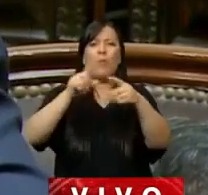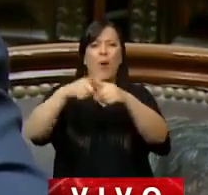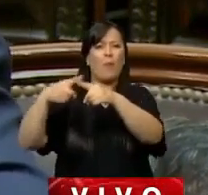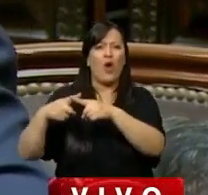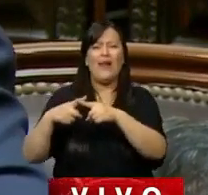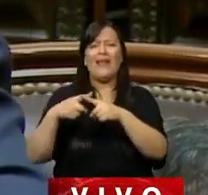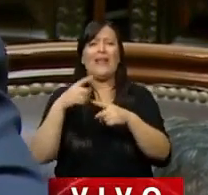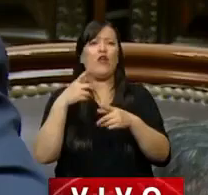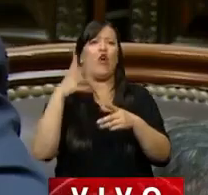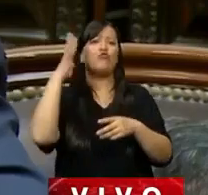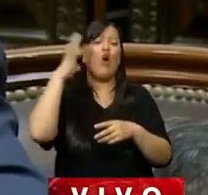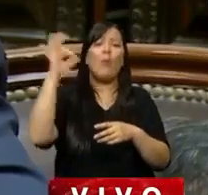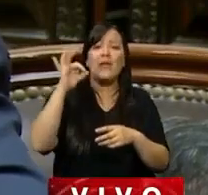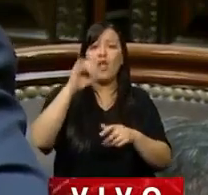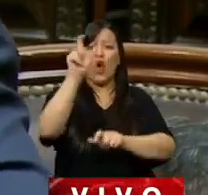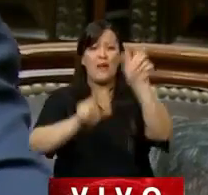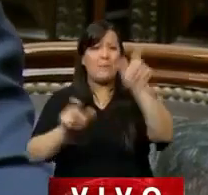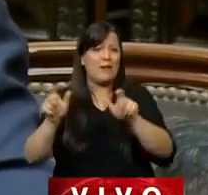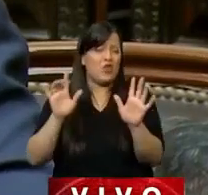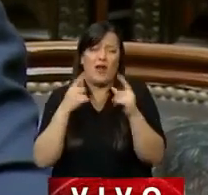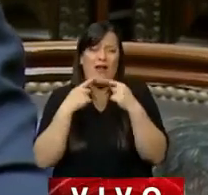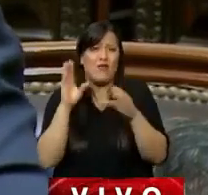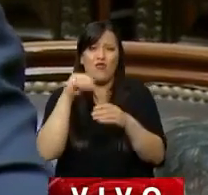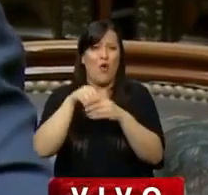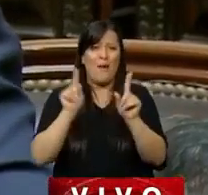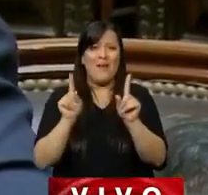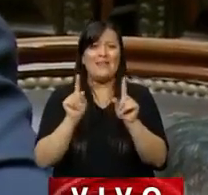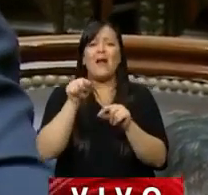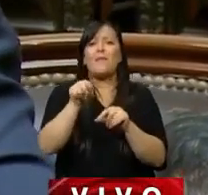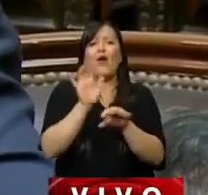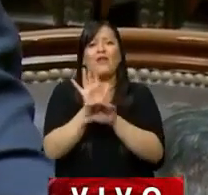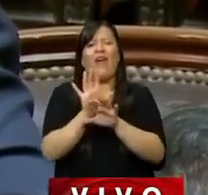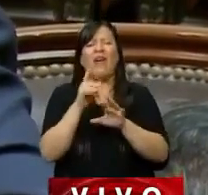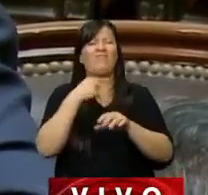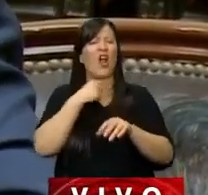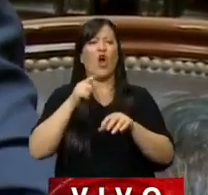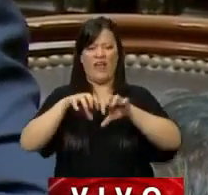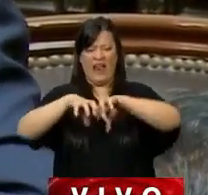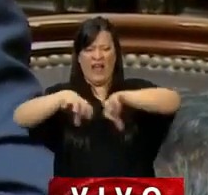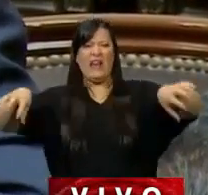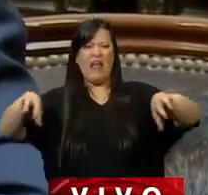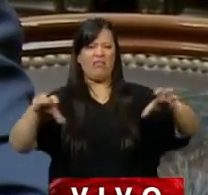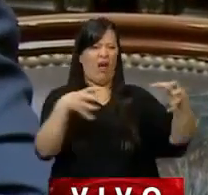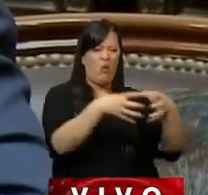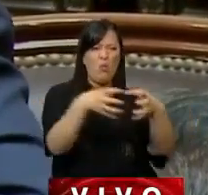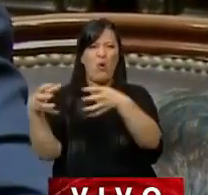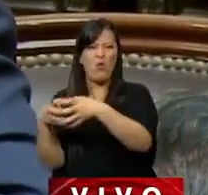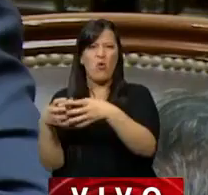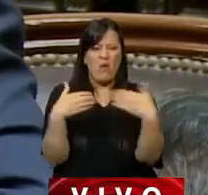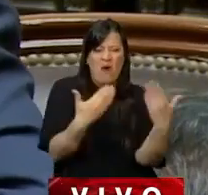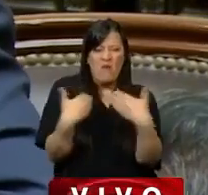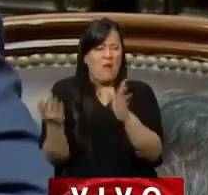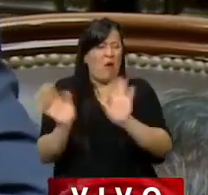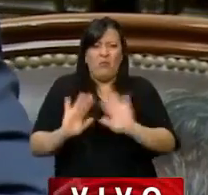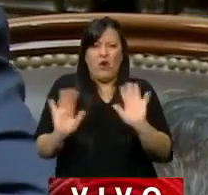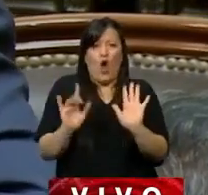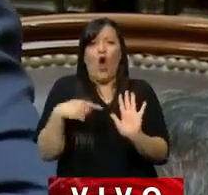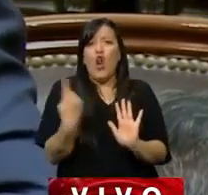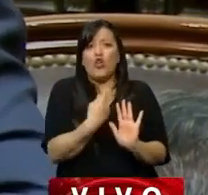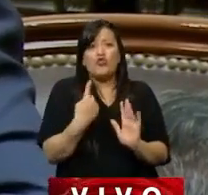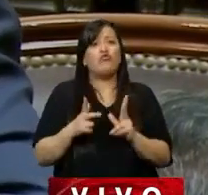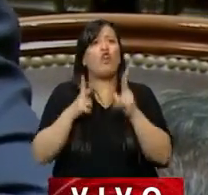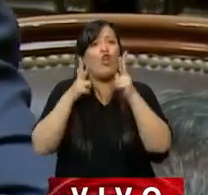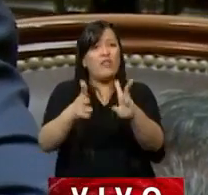políticas y opinadores, porque sería entrar dentro de la grieta y no nos parece que esto esté llamado para esto. Nos